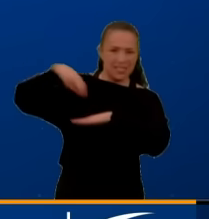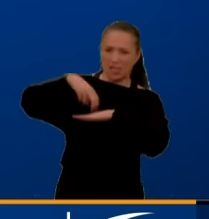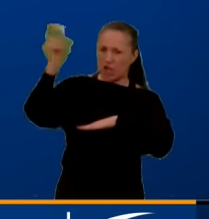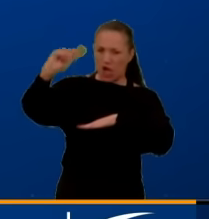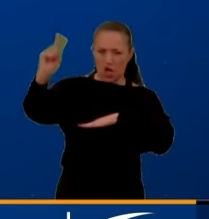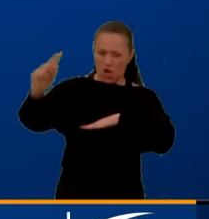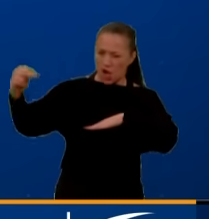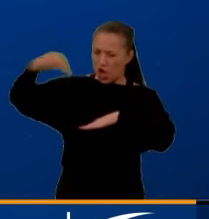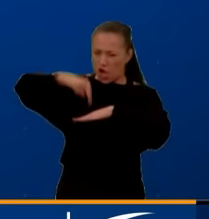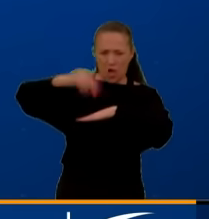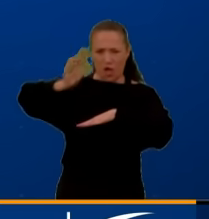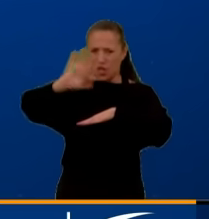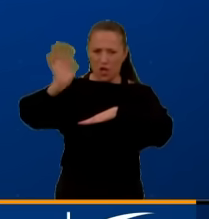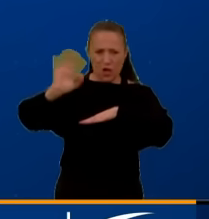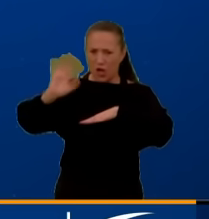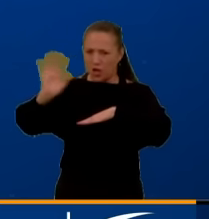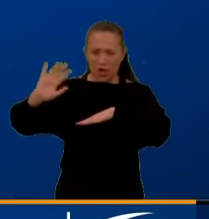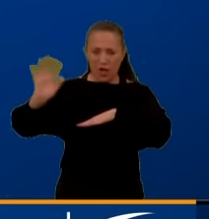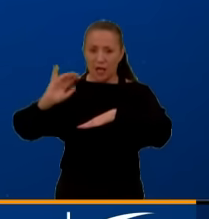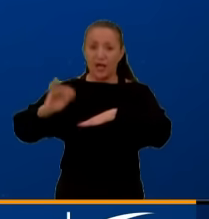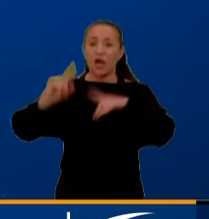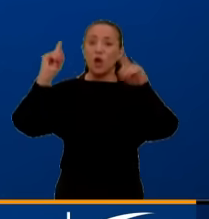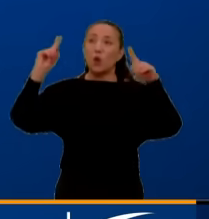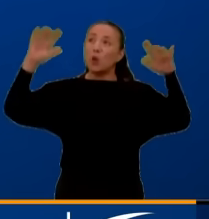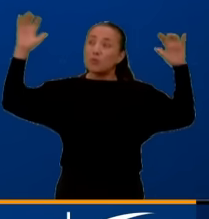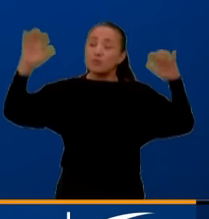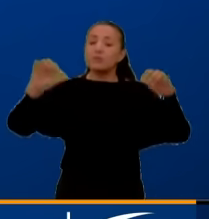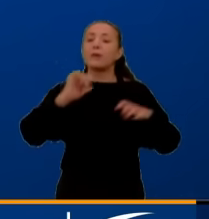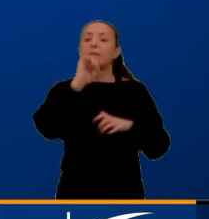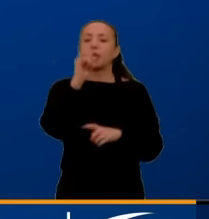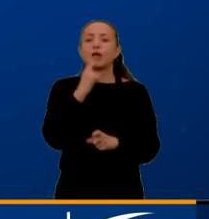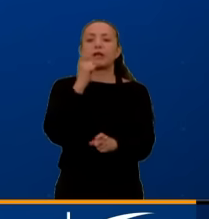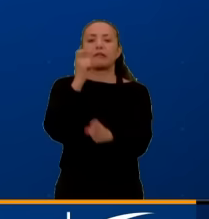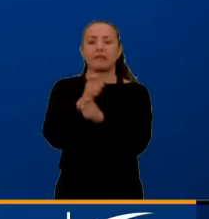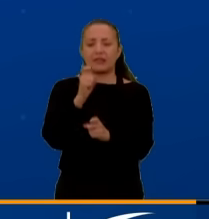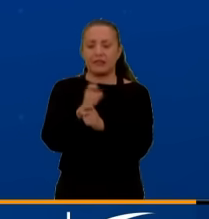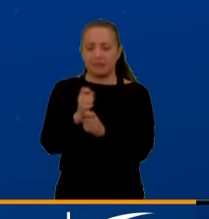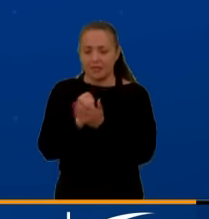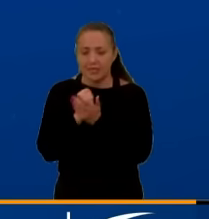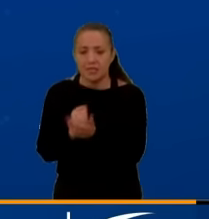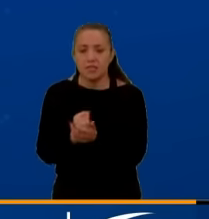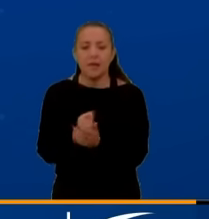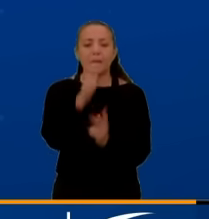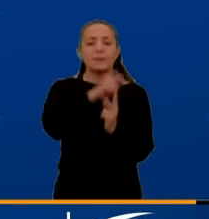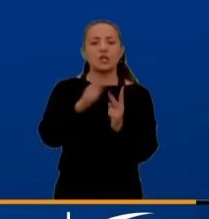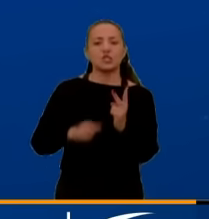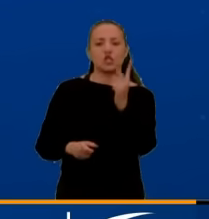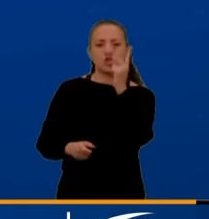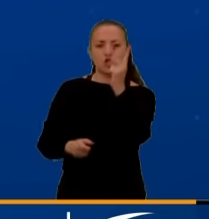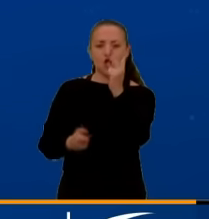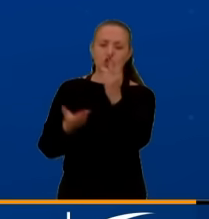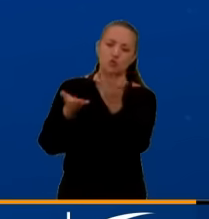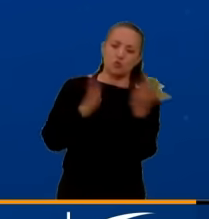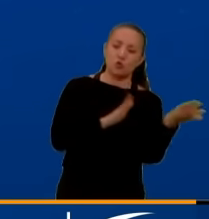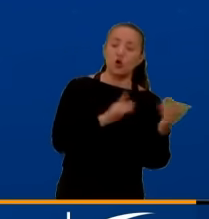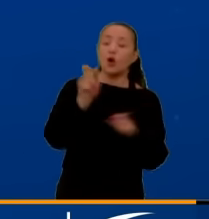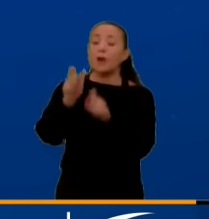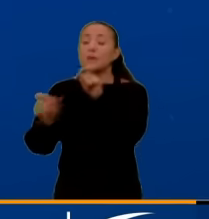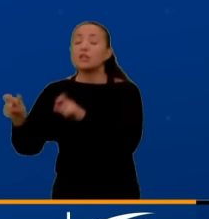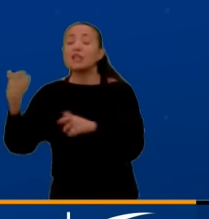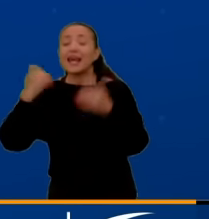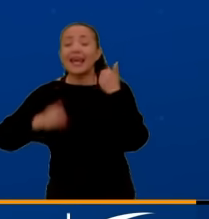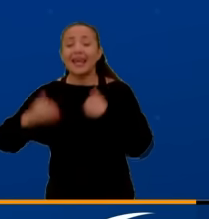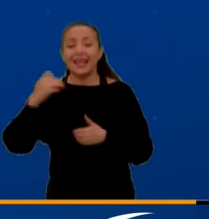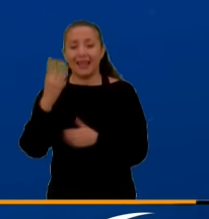No pise ahí. Las condiciones del clima dificultaron las labores de rescate. 2 personas murieron y por lo menos 30 resultaron heridas de